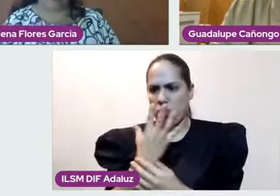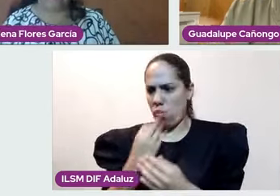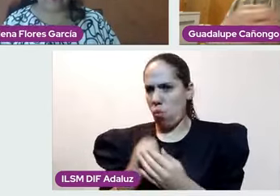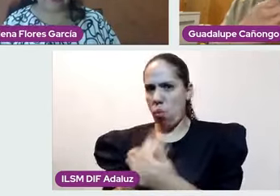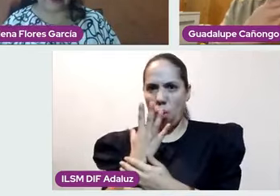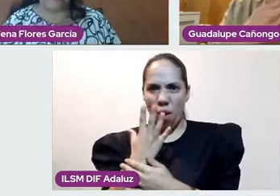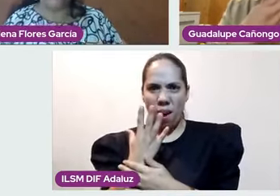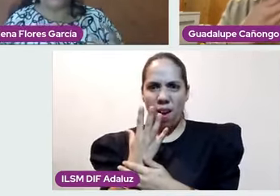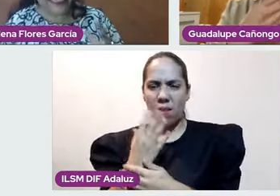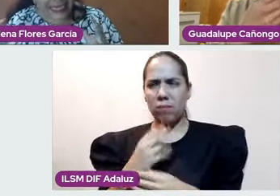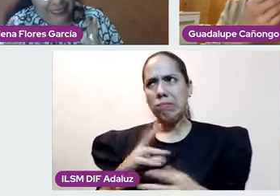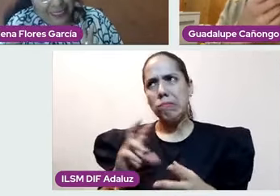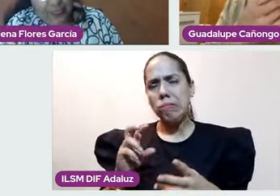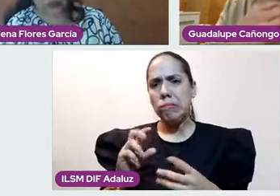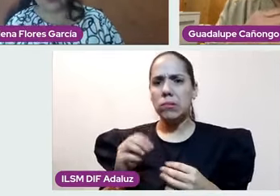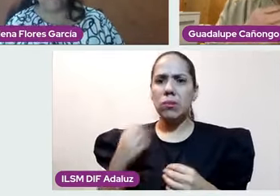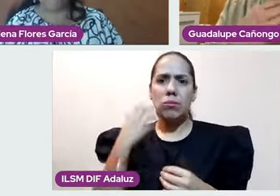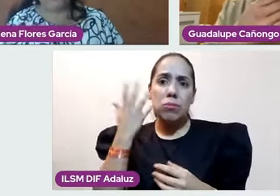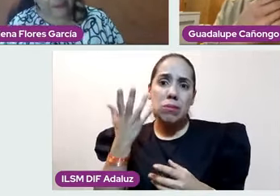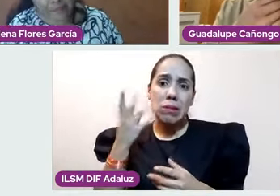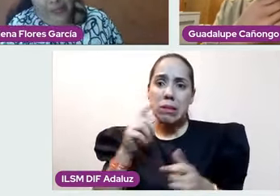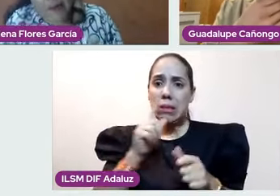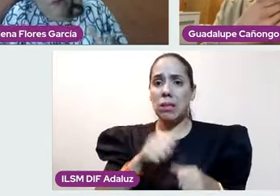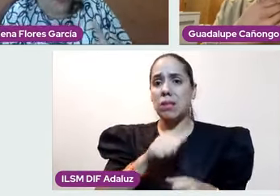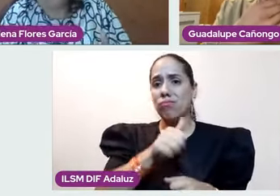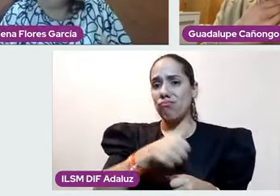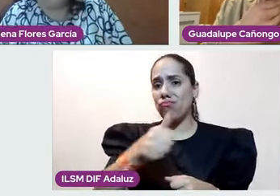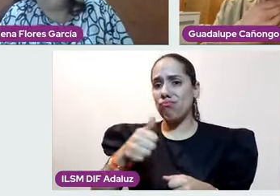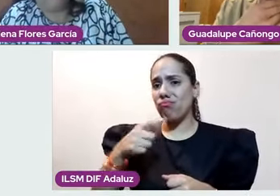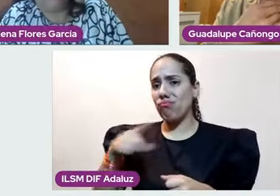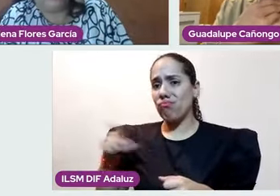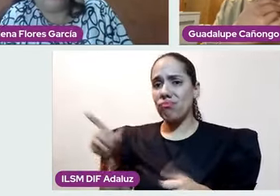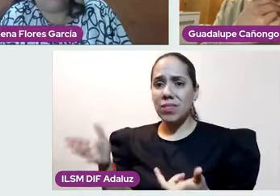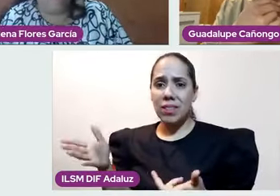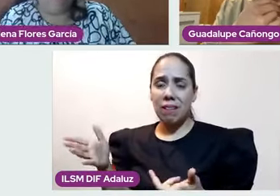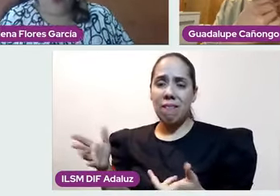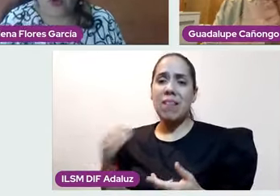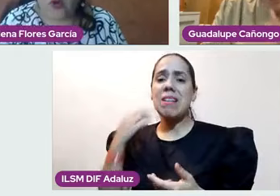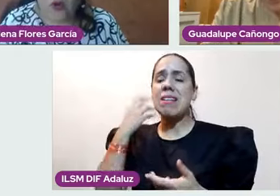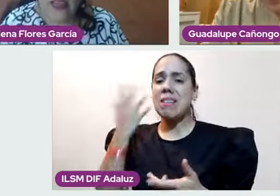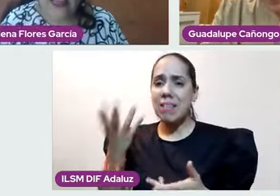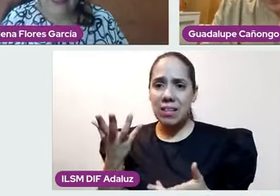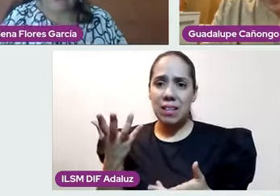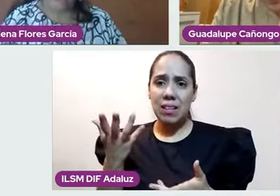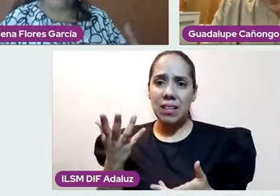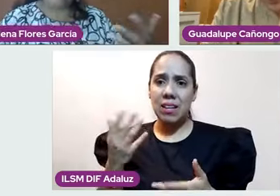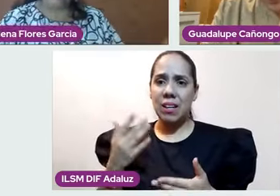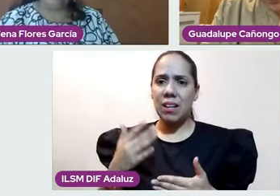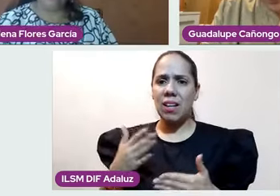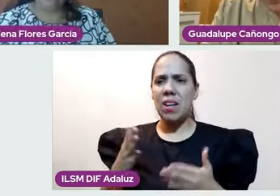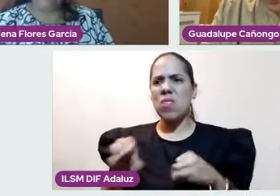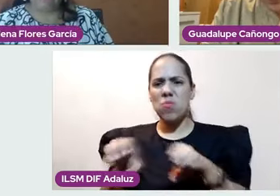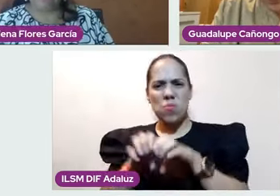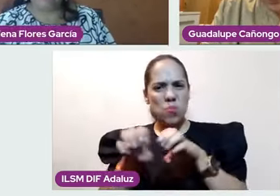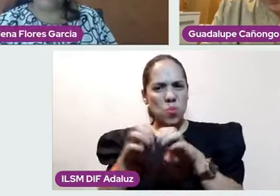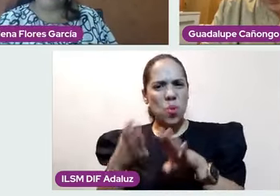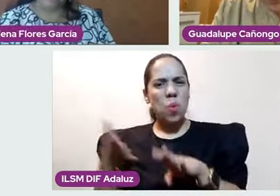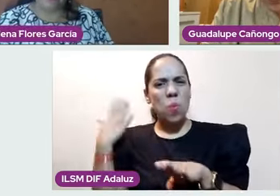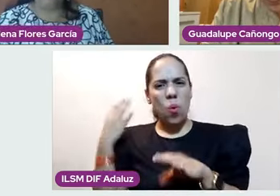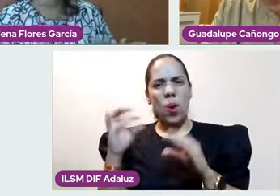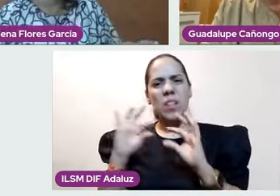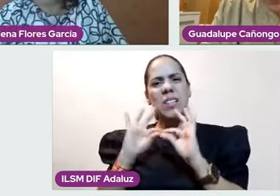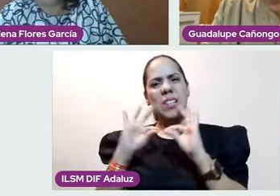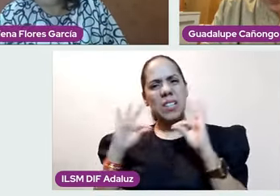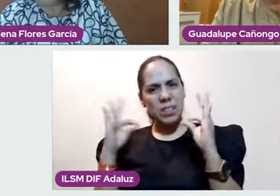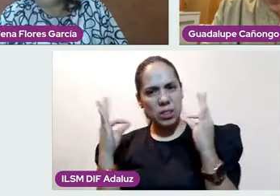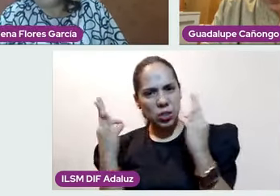por teléfono y tal. Sí es cierto, ¿no? Pero también, bueno, pues motivémosles un poco en el sentido, si me lo permites, de